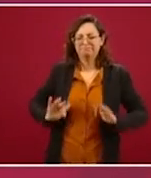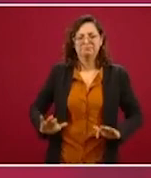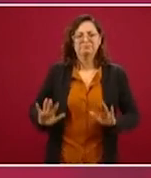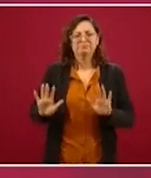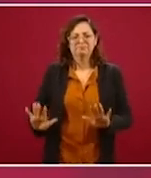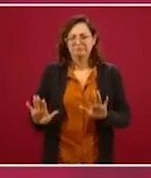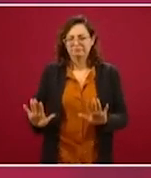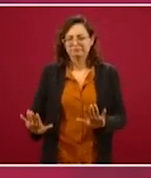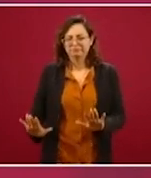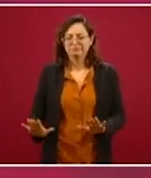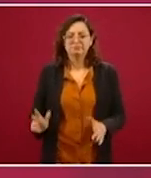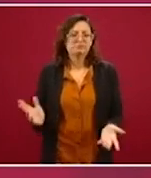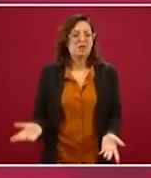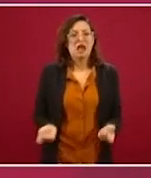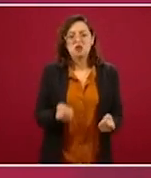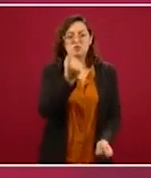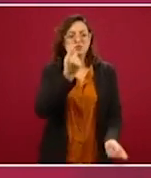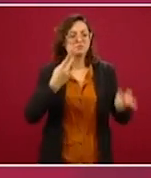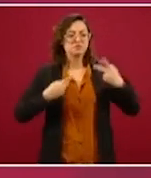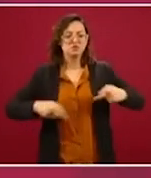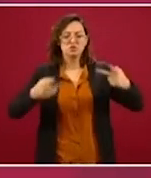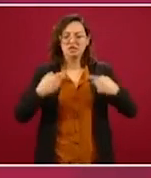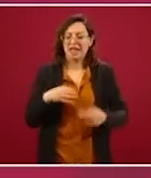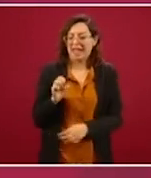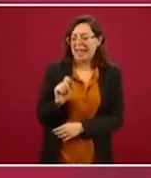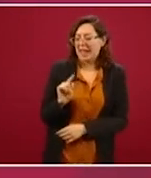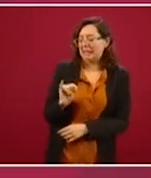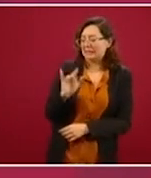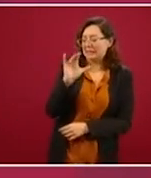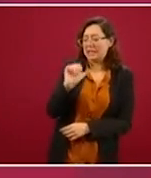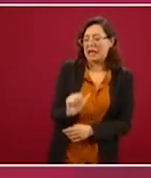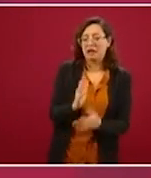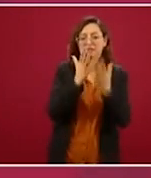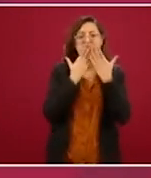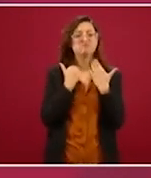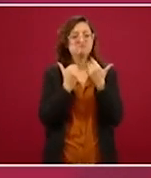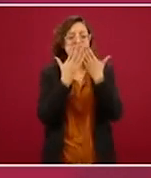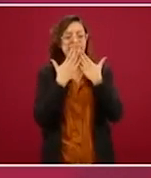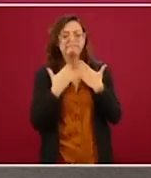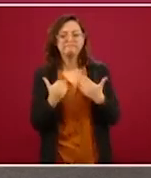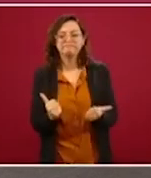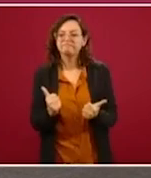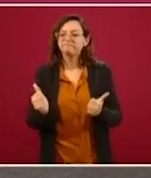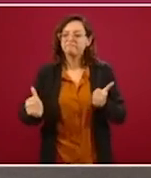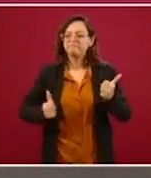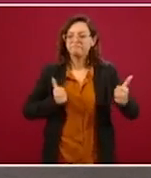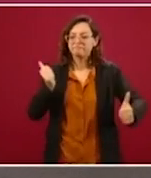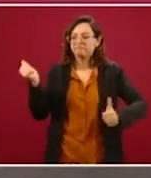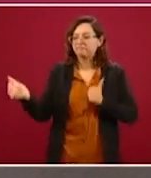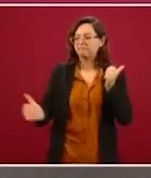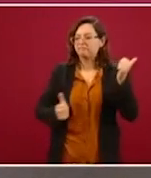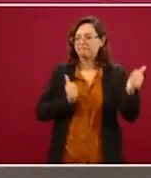ética y vuelan.